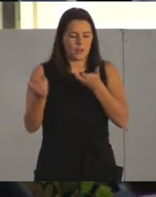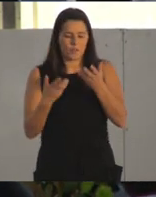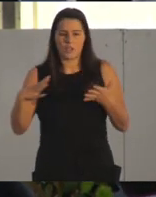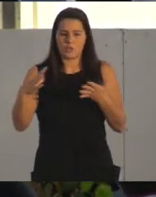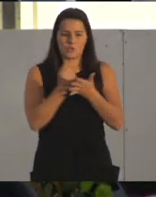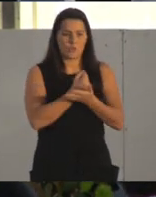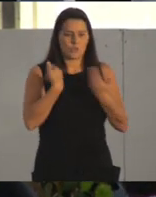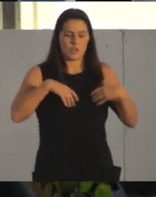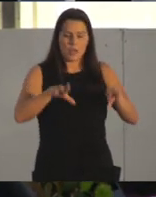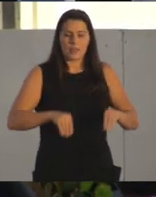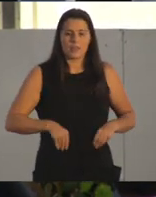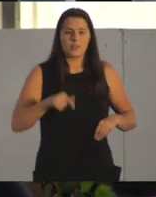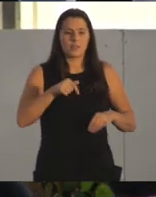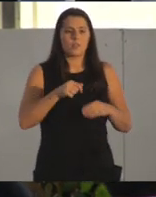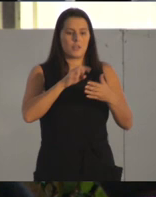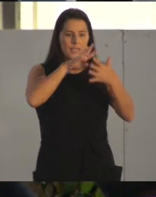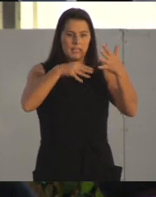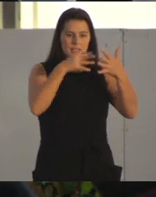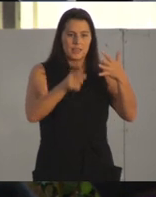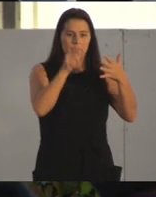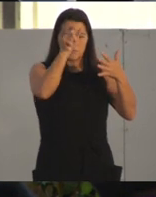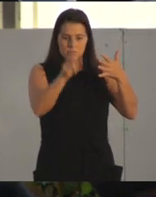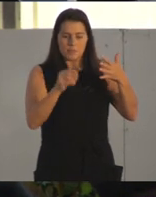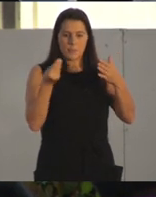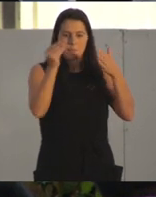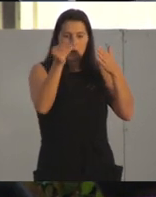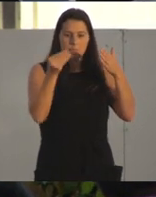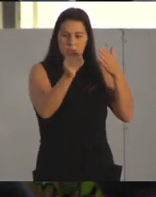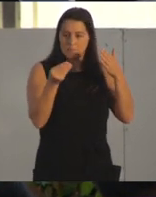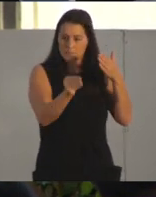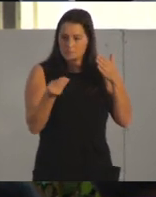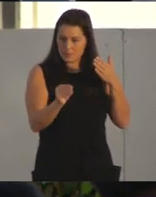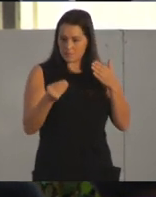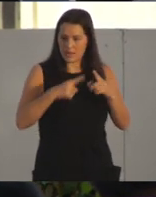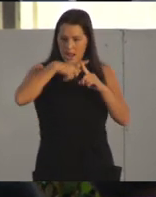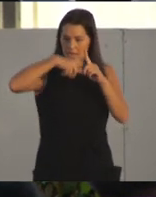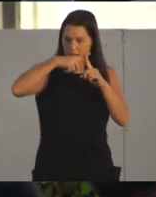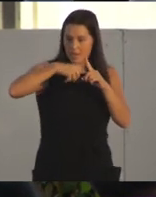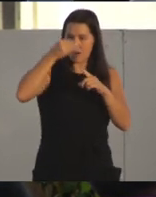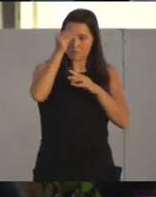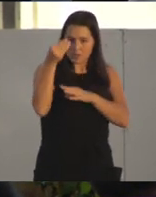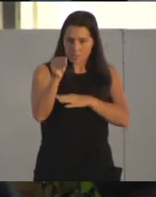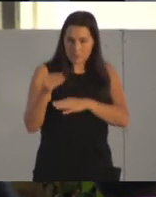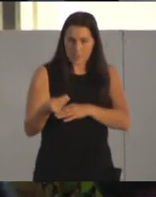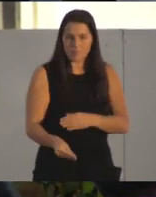demás, pues iremos adelantando e iremos sumando niveles de texturización. ¿De